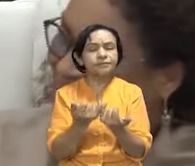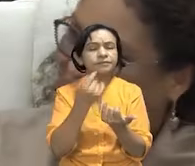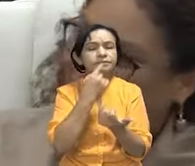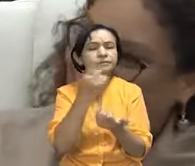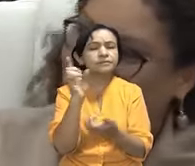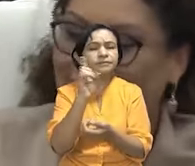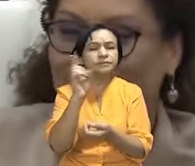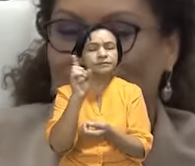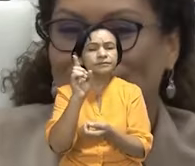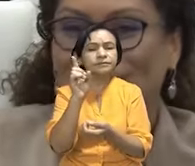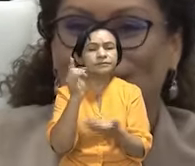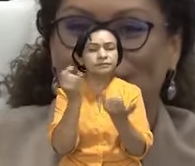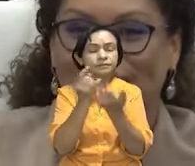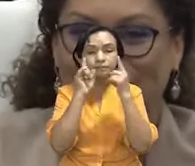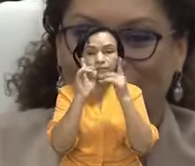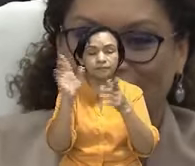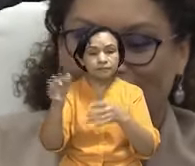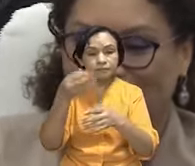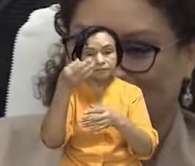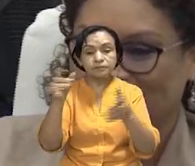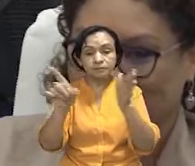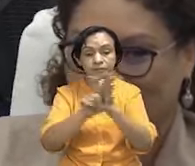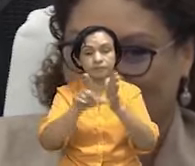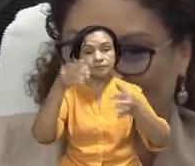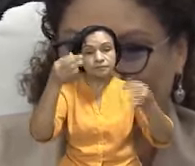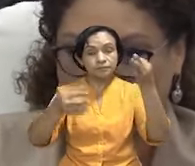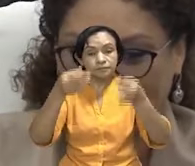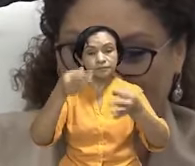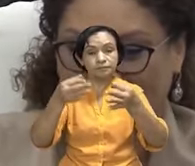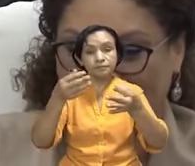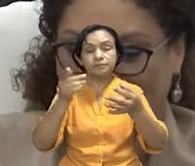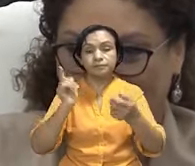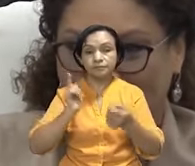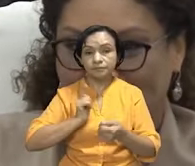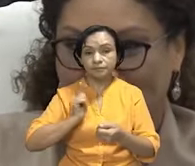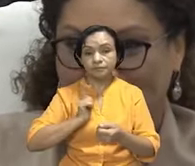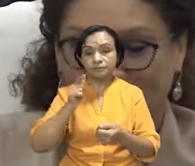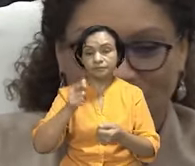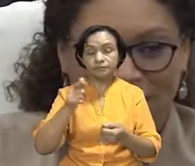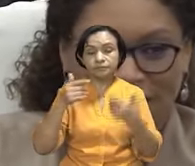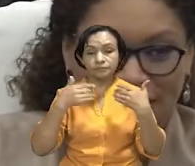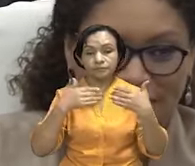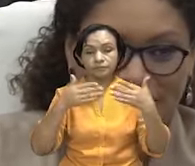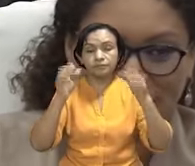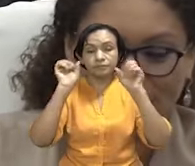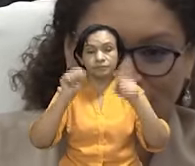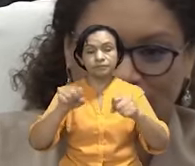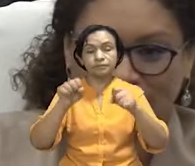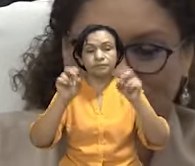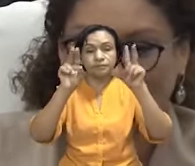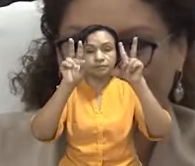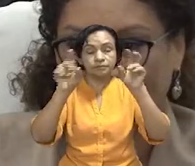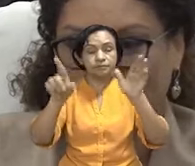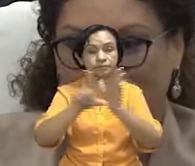radica en la seguridad y certeza jurídica al tener al acceso el